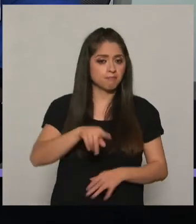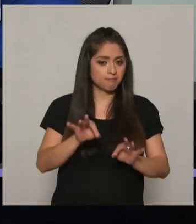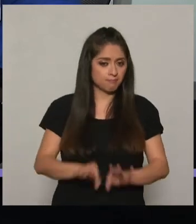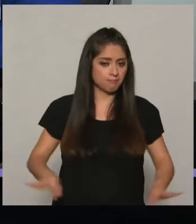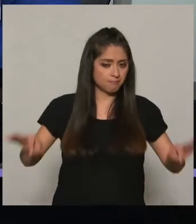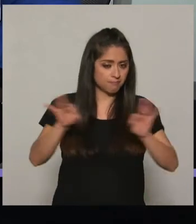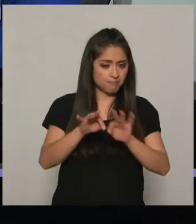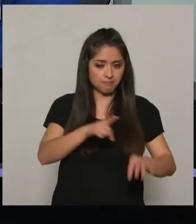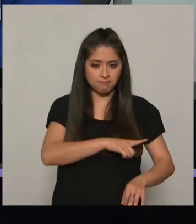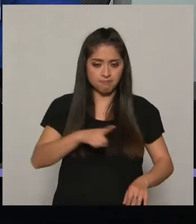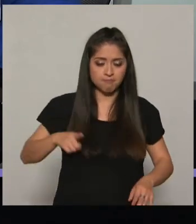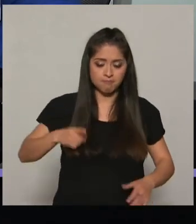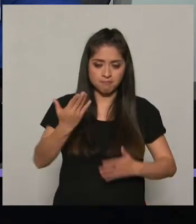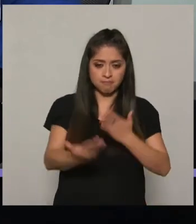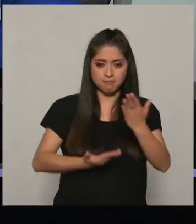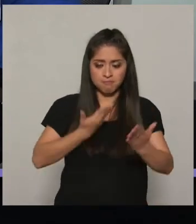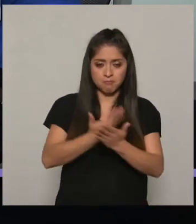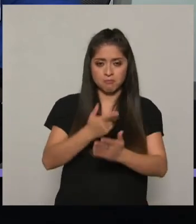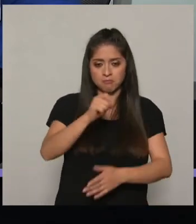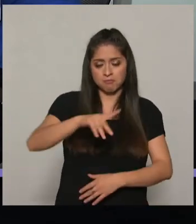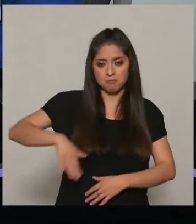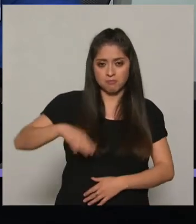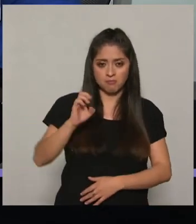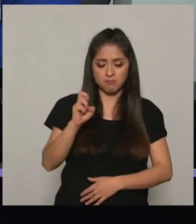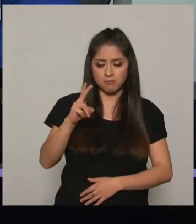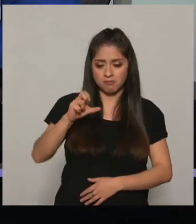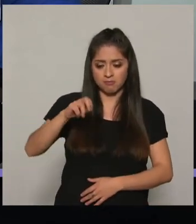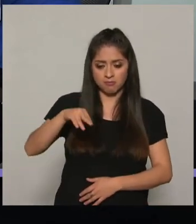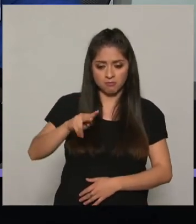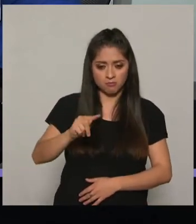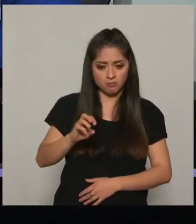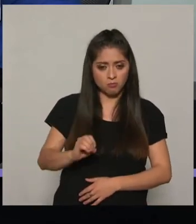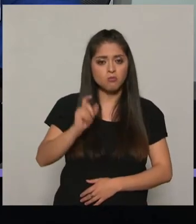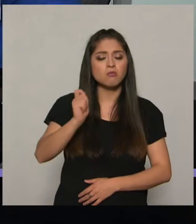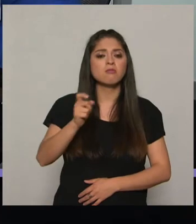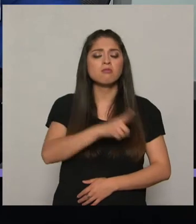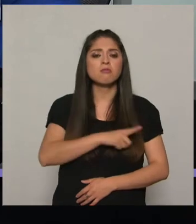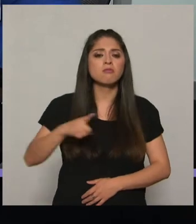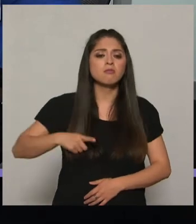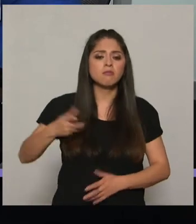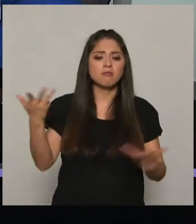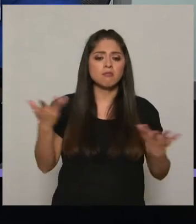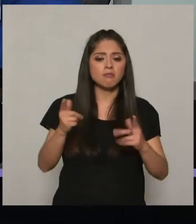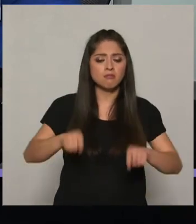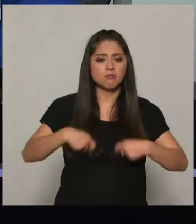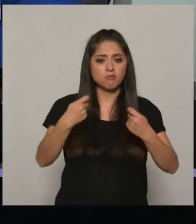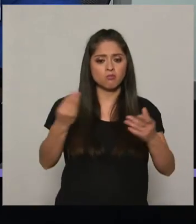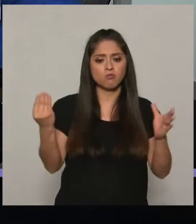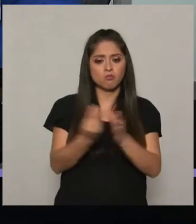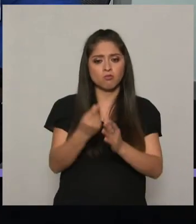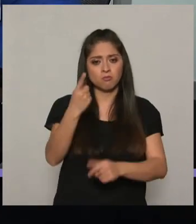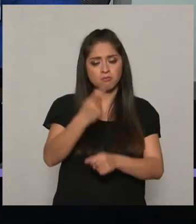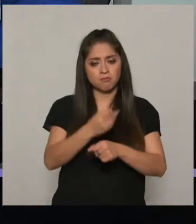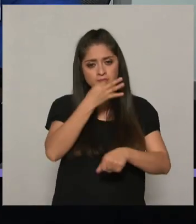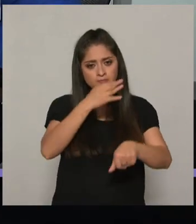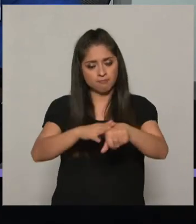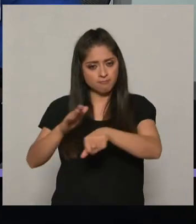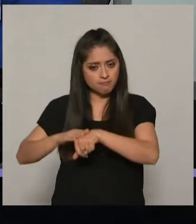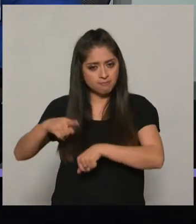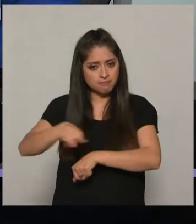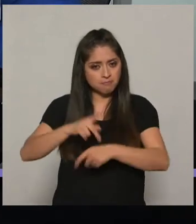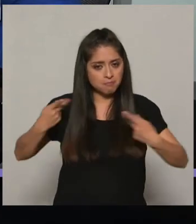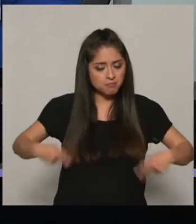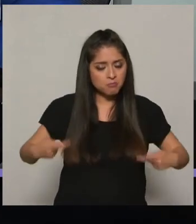importante poner en la mesa esta propuesta que has hecho, Ernesto Osorio, muy importante, de darnos un curso de primeros auxilios a quienes